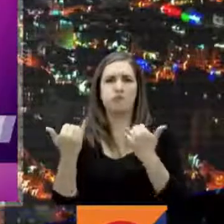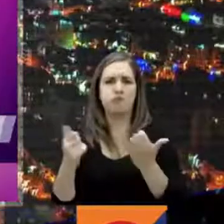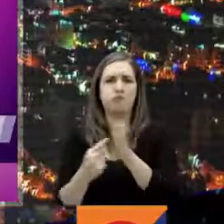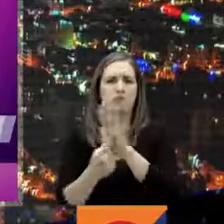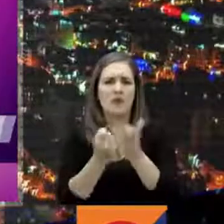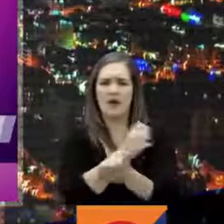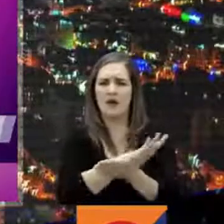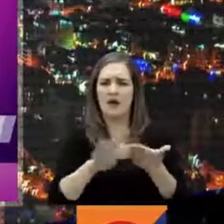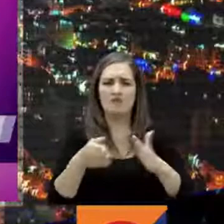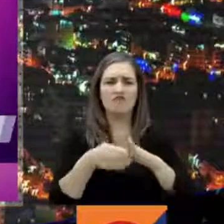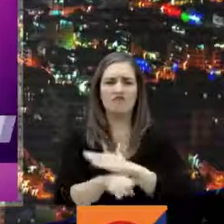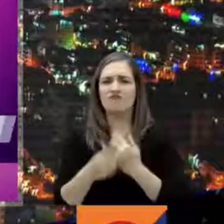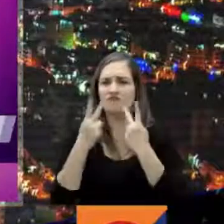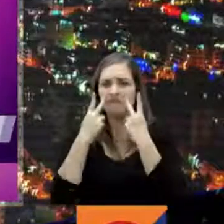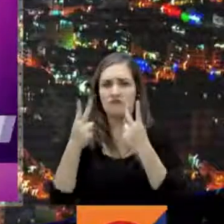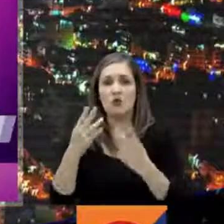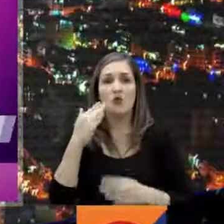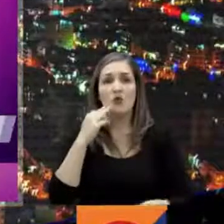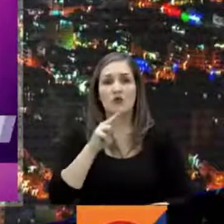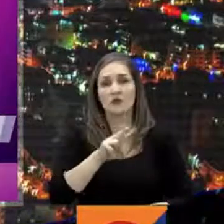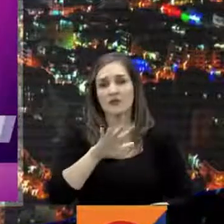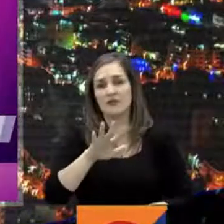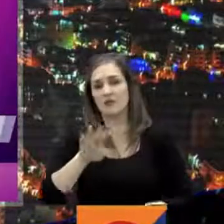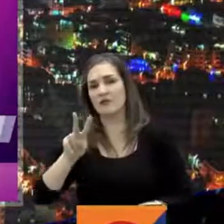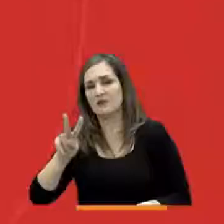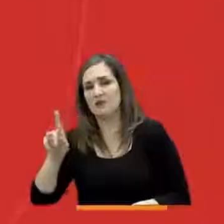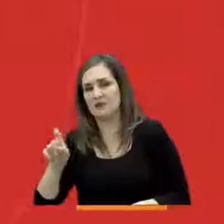una programación que irá hasta este domingo.